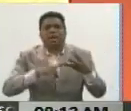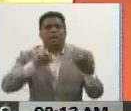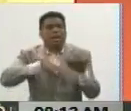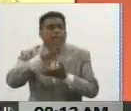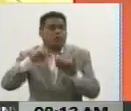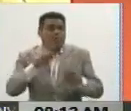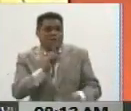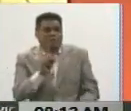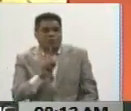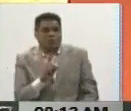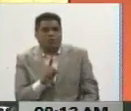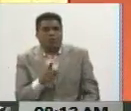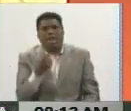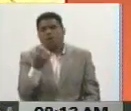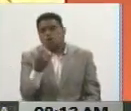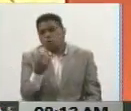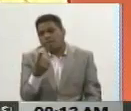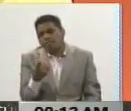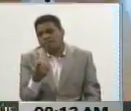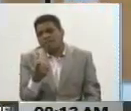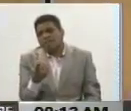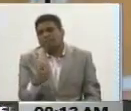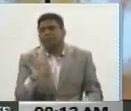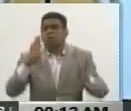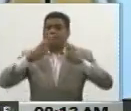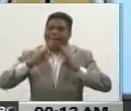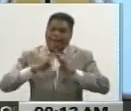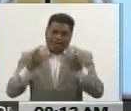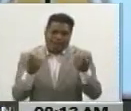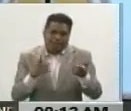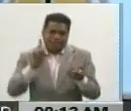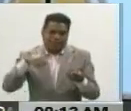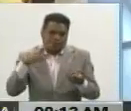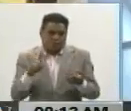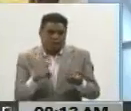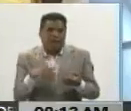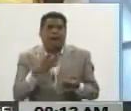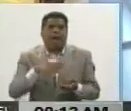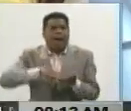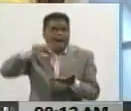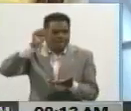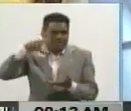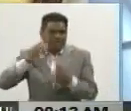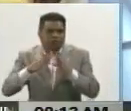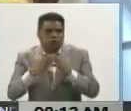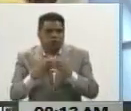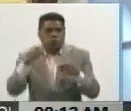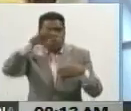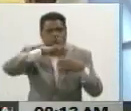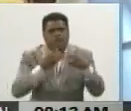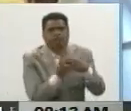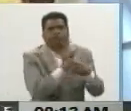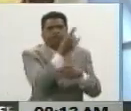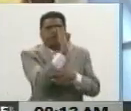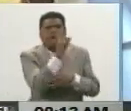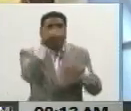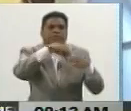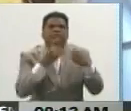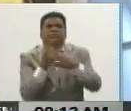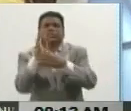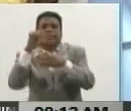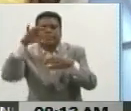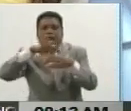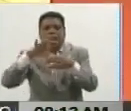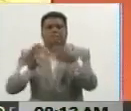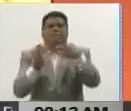que tengamos economía y que tengamos urbanidad, sino que tenemos que aprender a reponer ese impacto. Y de hecho nuestras leyes están dadas para que eso